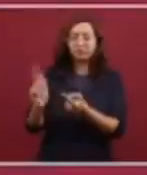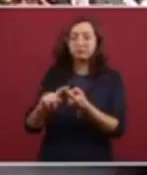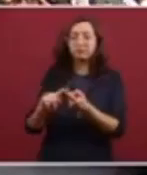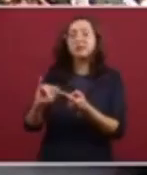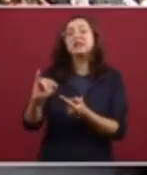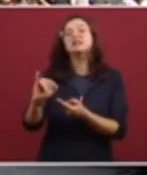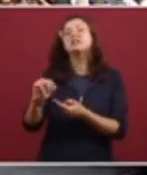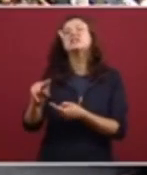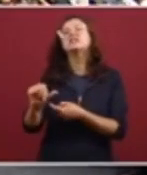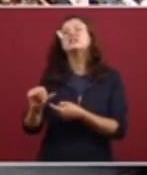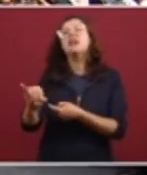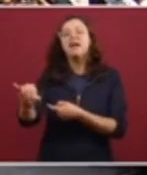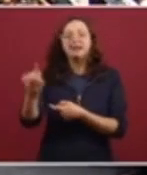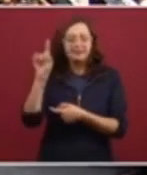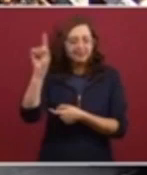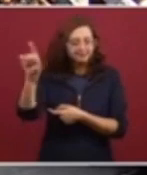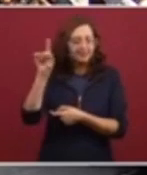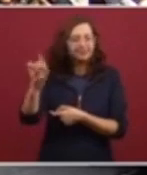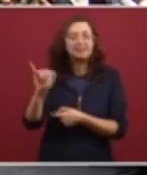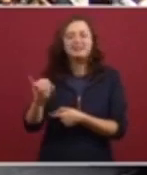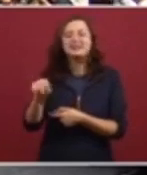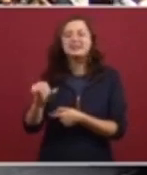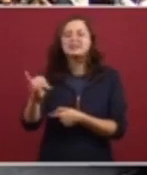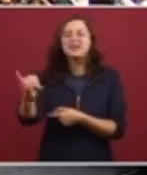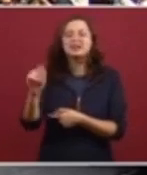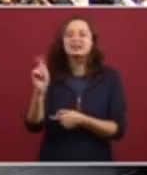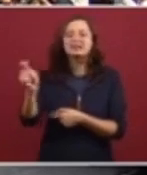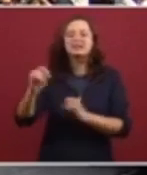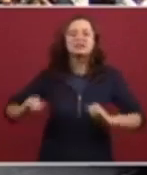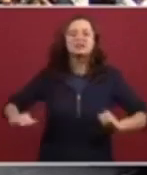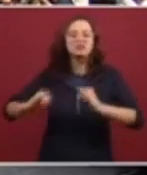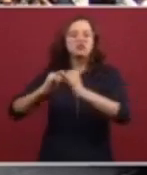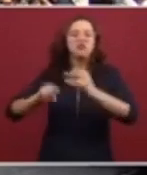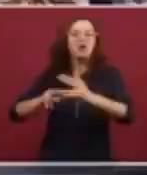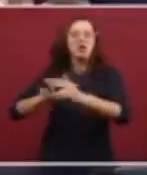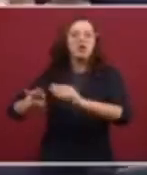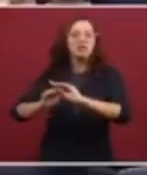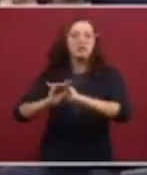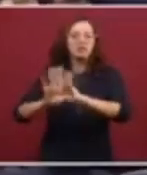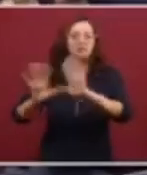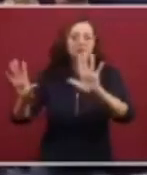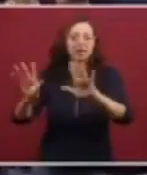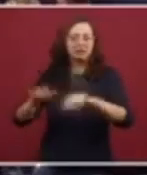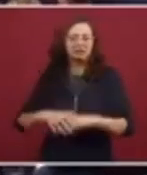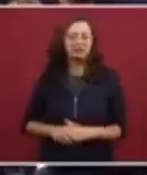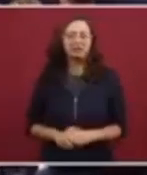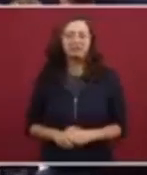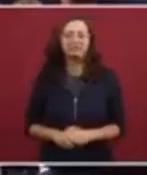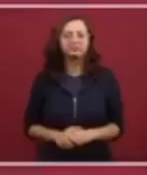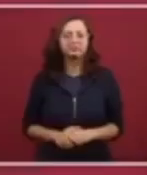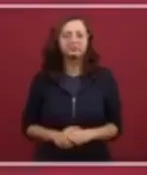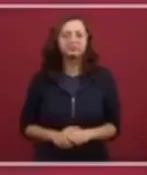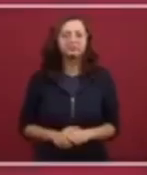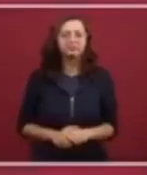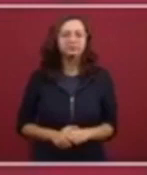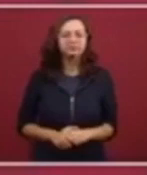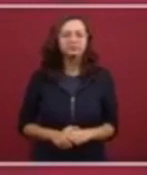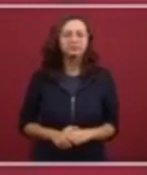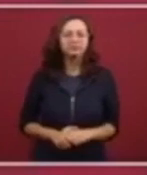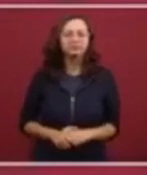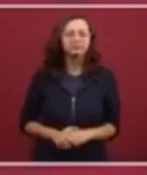al inai la transparencia yo dije incluso que no